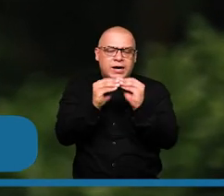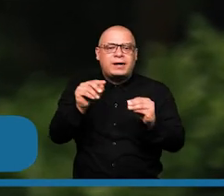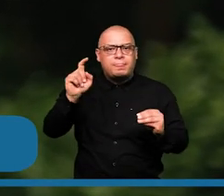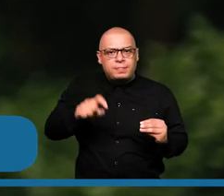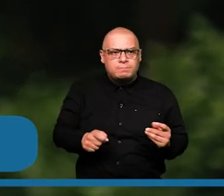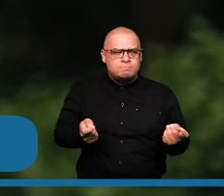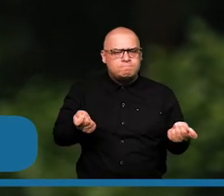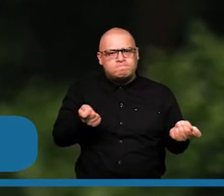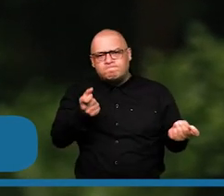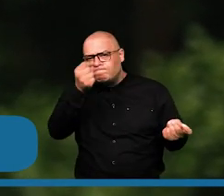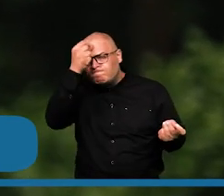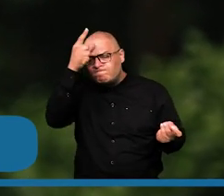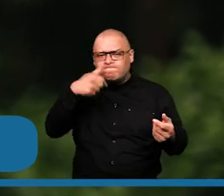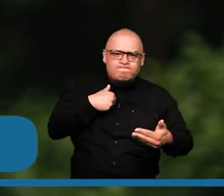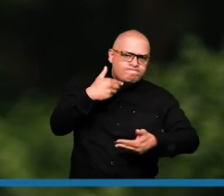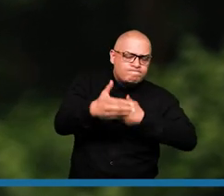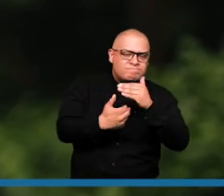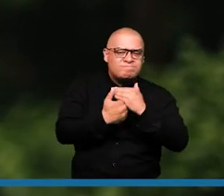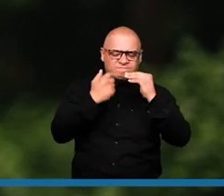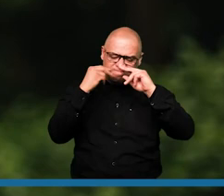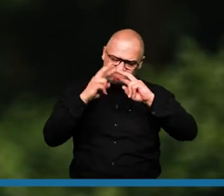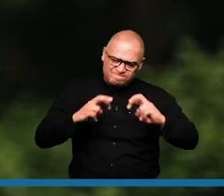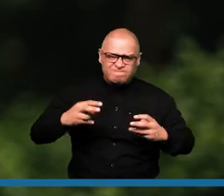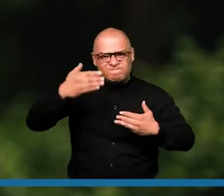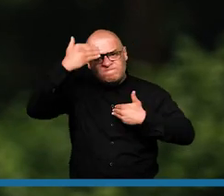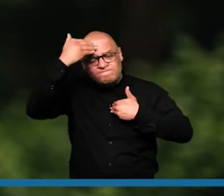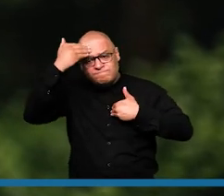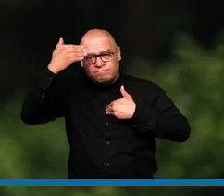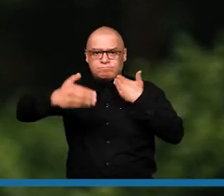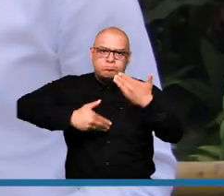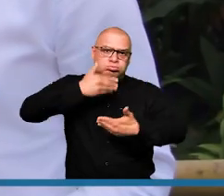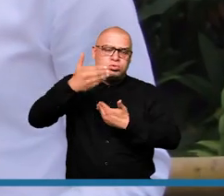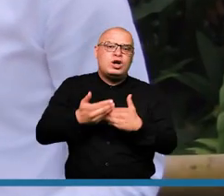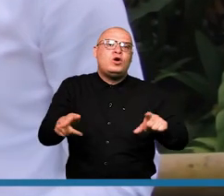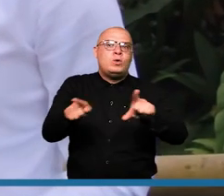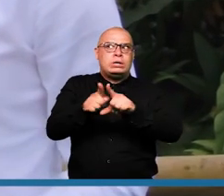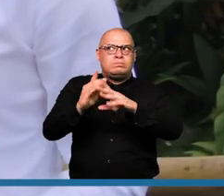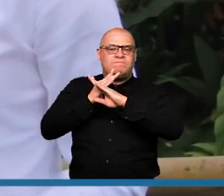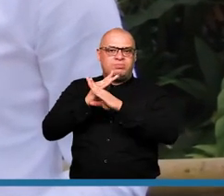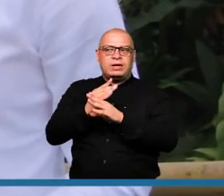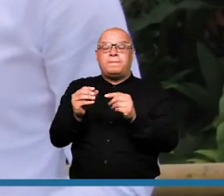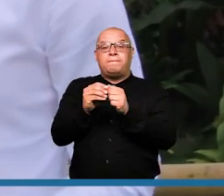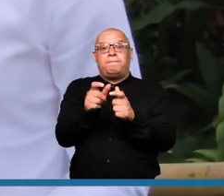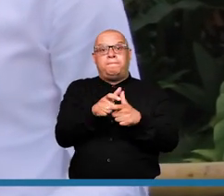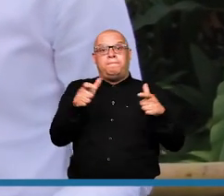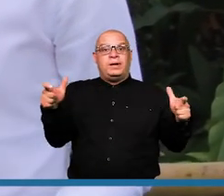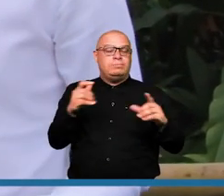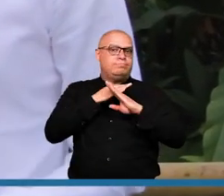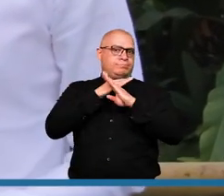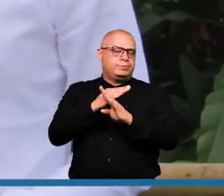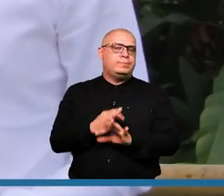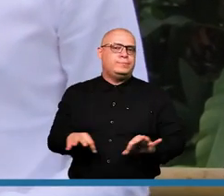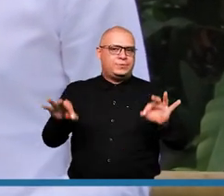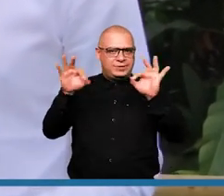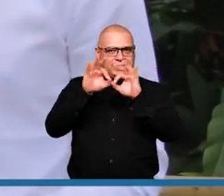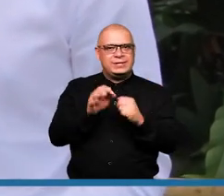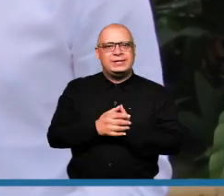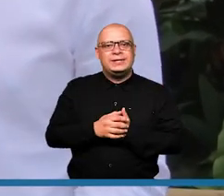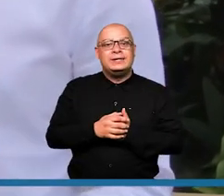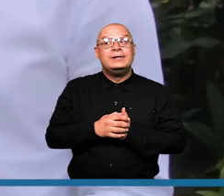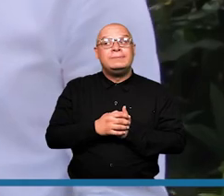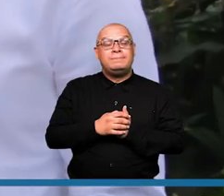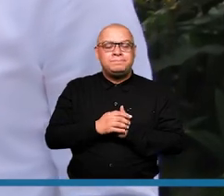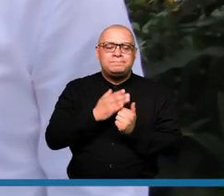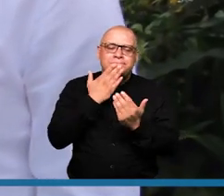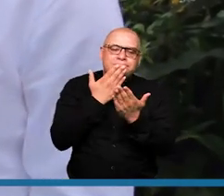más activos, entender qué está pasando, hacer investigación, educación para poder prevenir que esto siga ocurriendo. Bueno, Jorge, quería agradecer